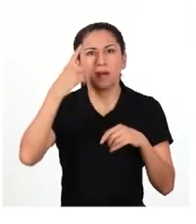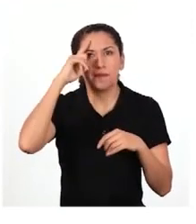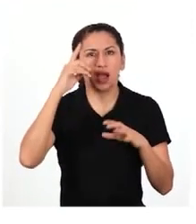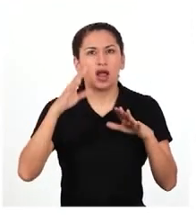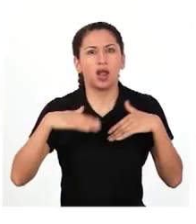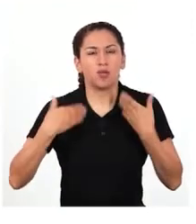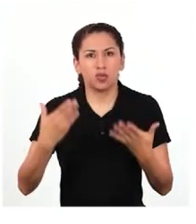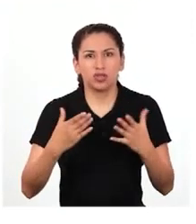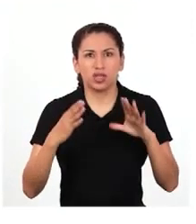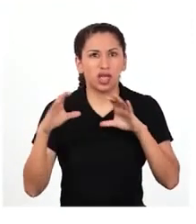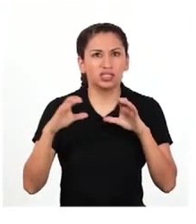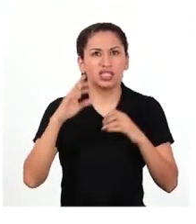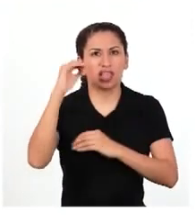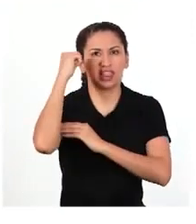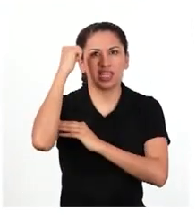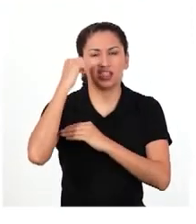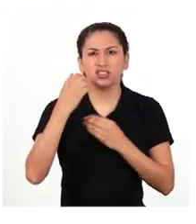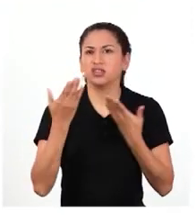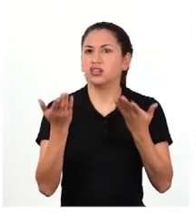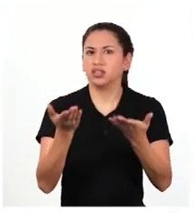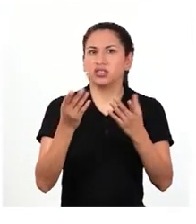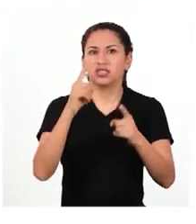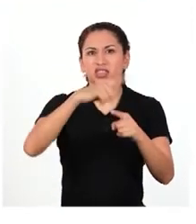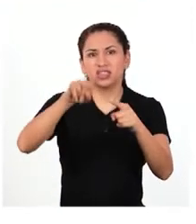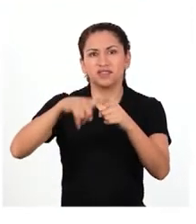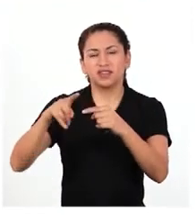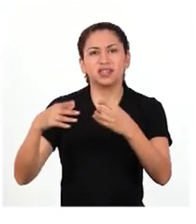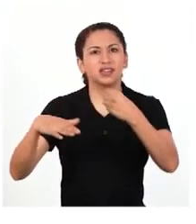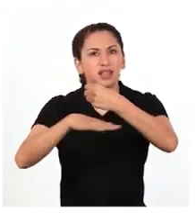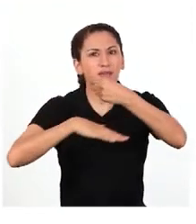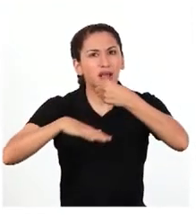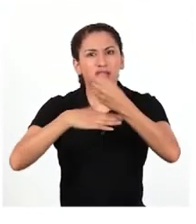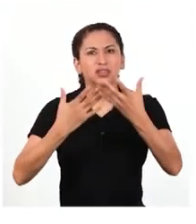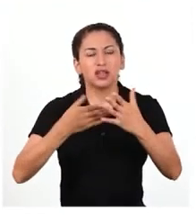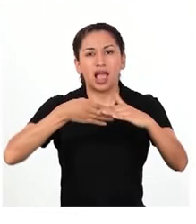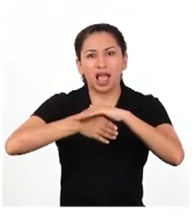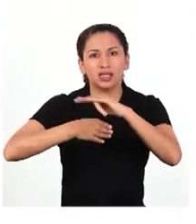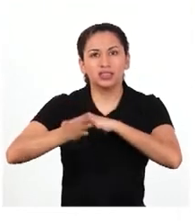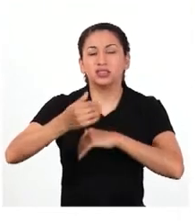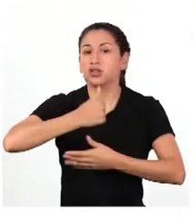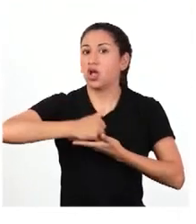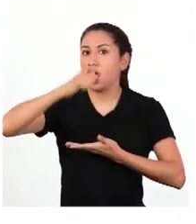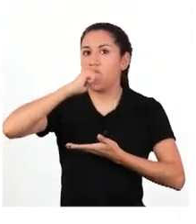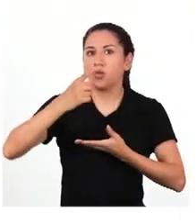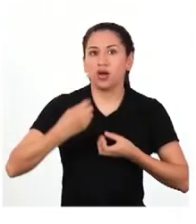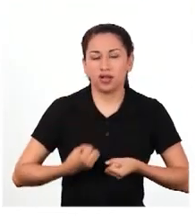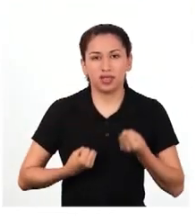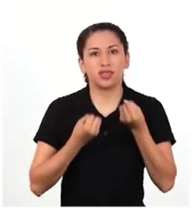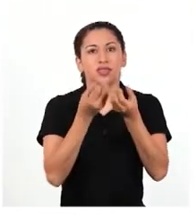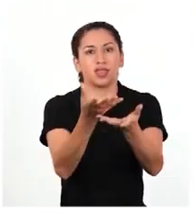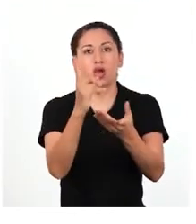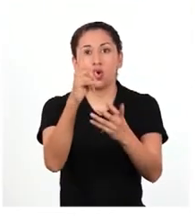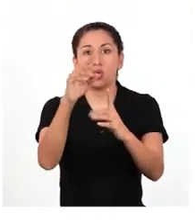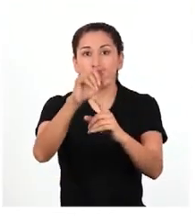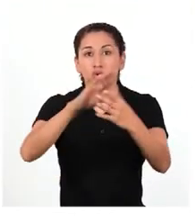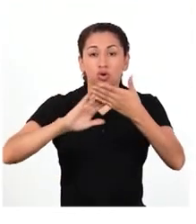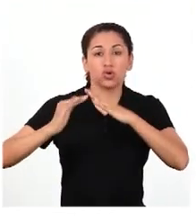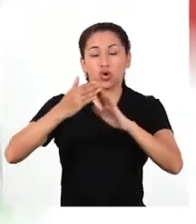ante las necesidades básicas como el acceso al agua con el fin de contribuir a una sociedad equitativa y